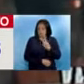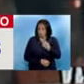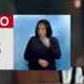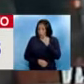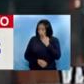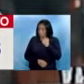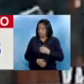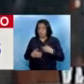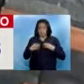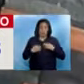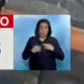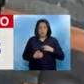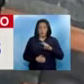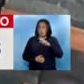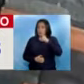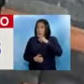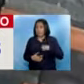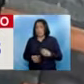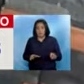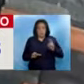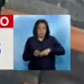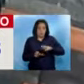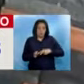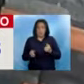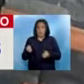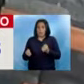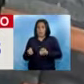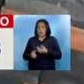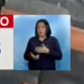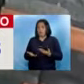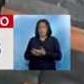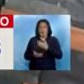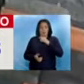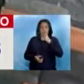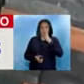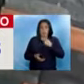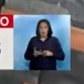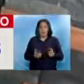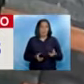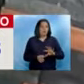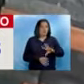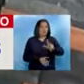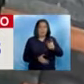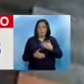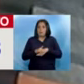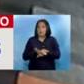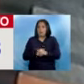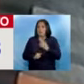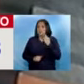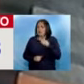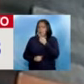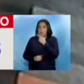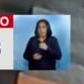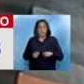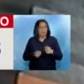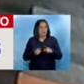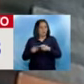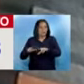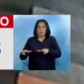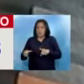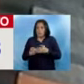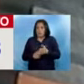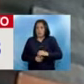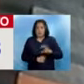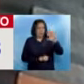vestidos y a bordo de un moderno auto, asaltaban a transeúntes, tiendas y restaurantes de diferentes puntos de la capital.